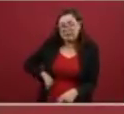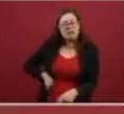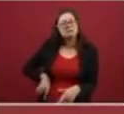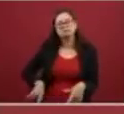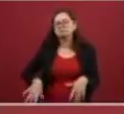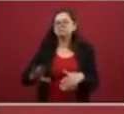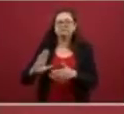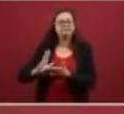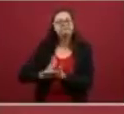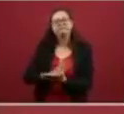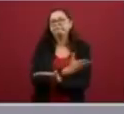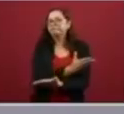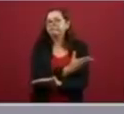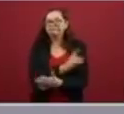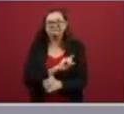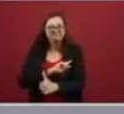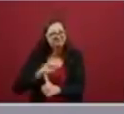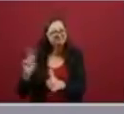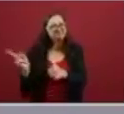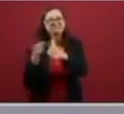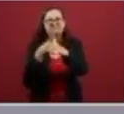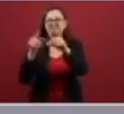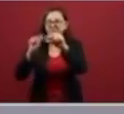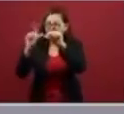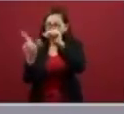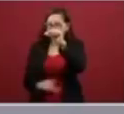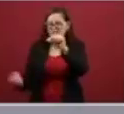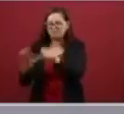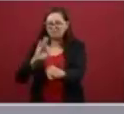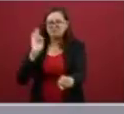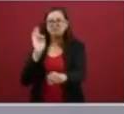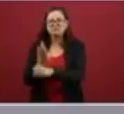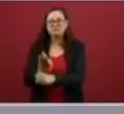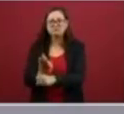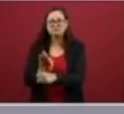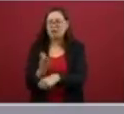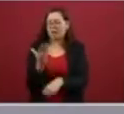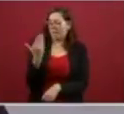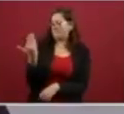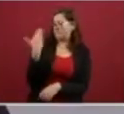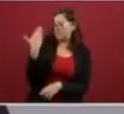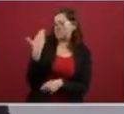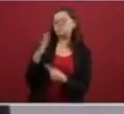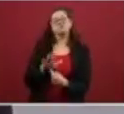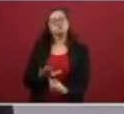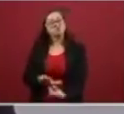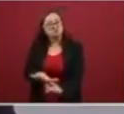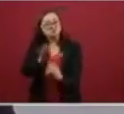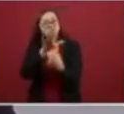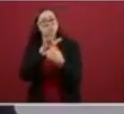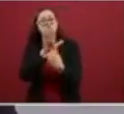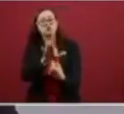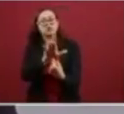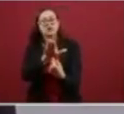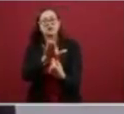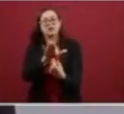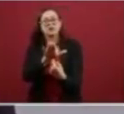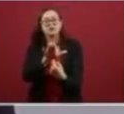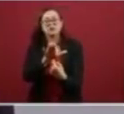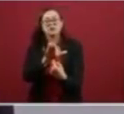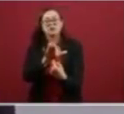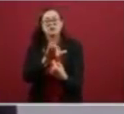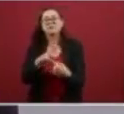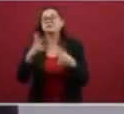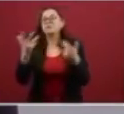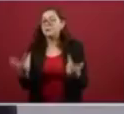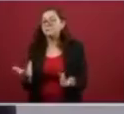sea. Así quedó demostrado hace poco, cuando muchos mexicanos de todas